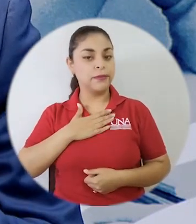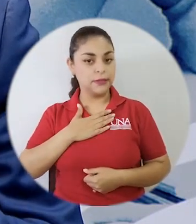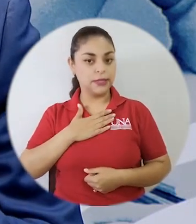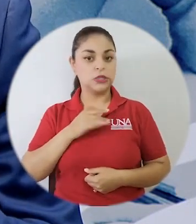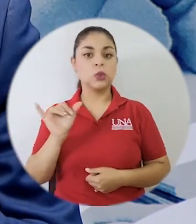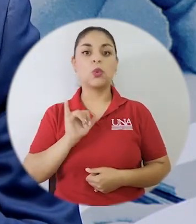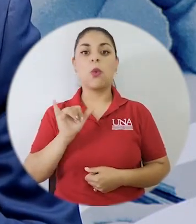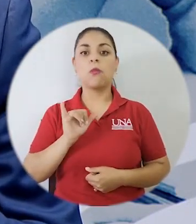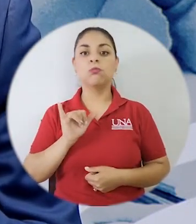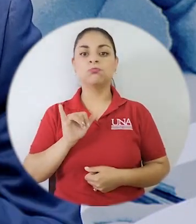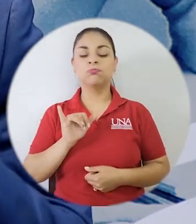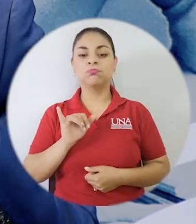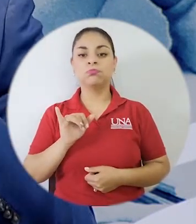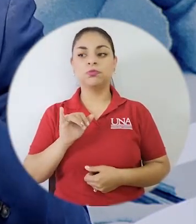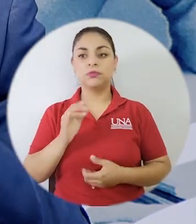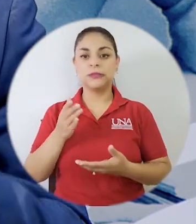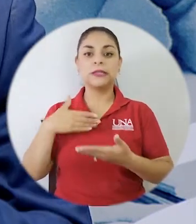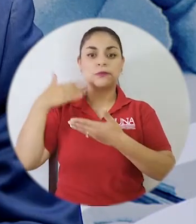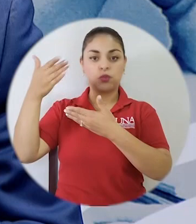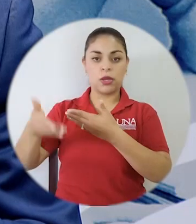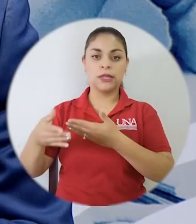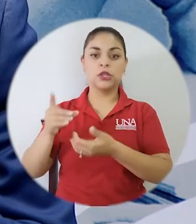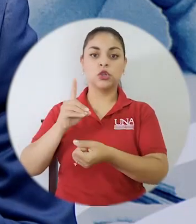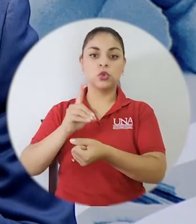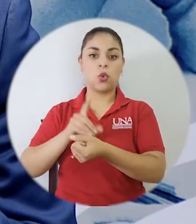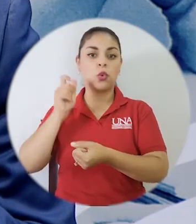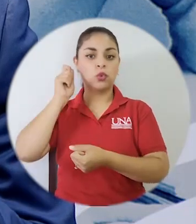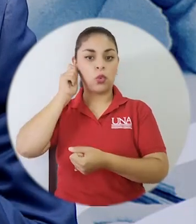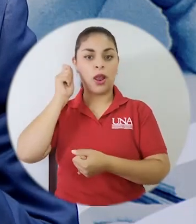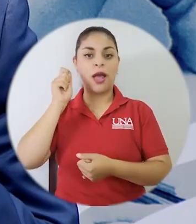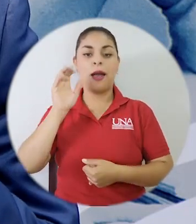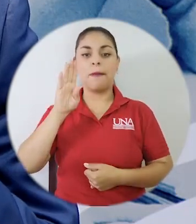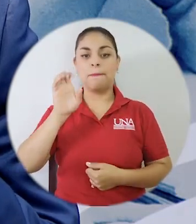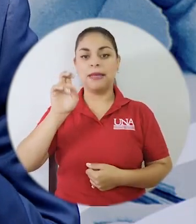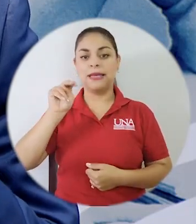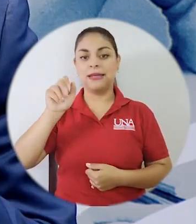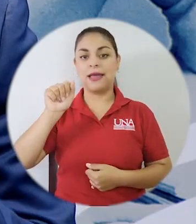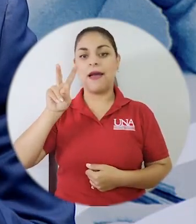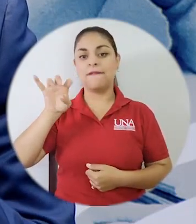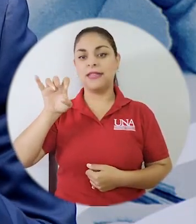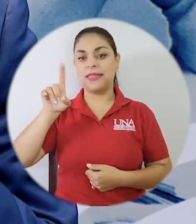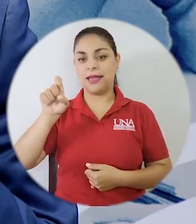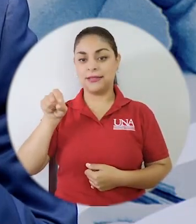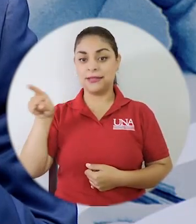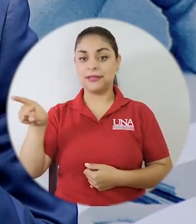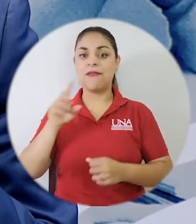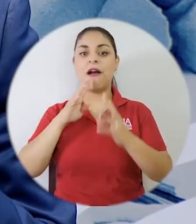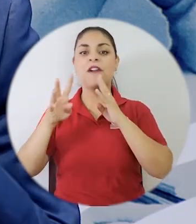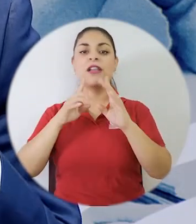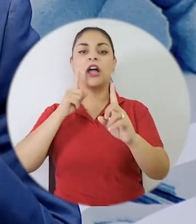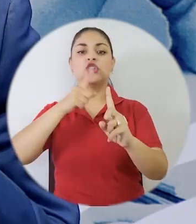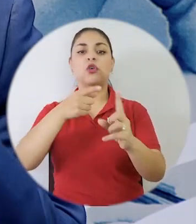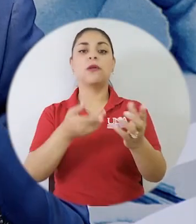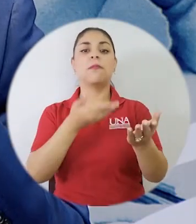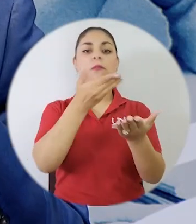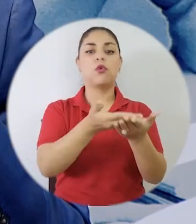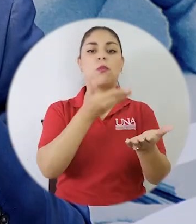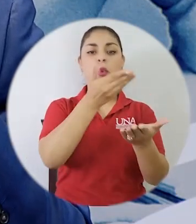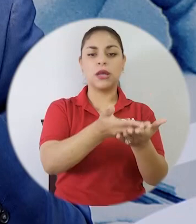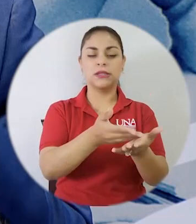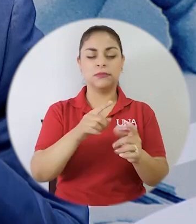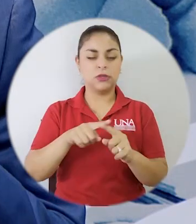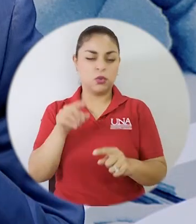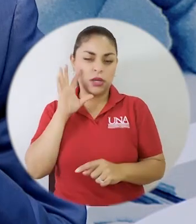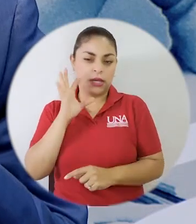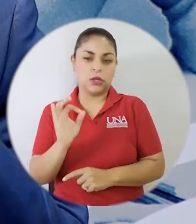y esto queda como un puente para la doctora Benavides, que se va a referir a las propuestas, me parece a mí que esto va a